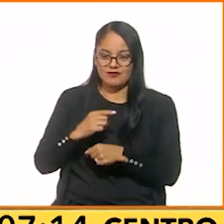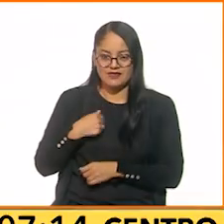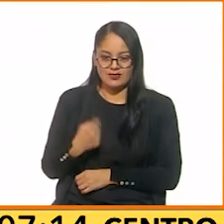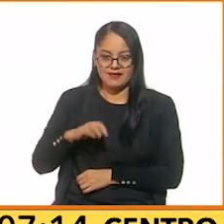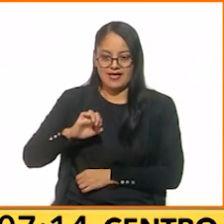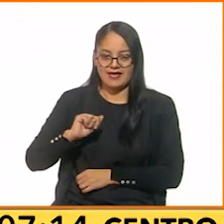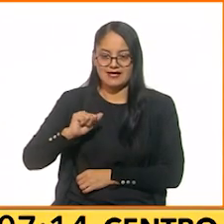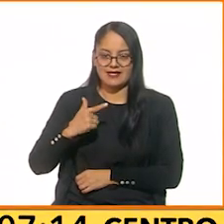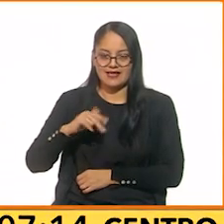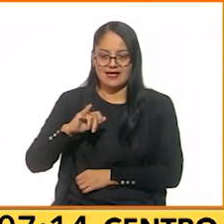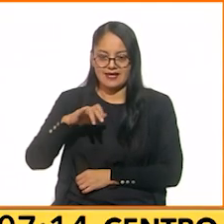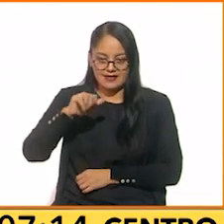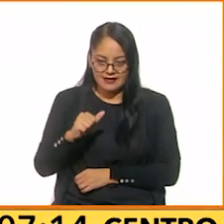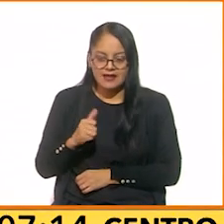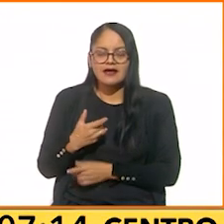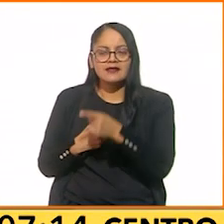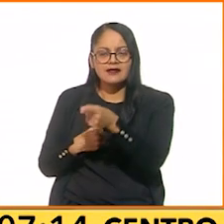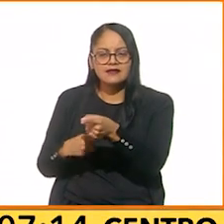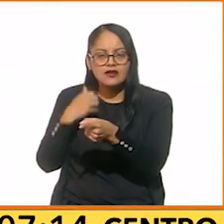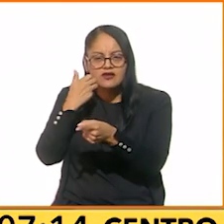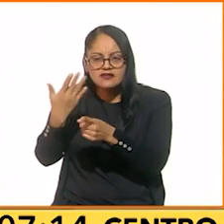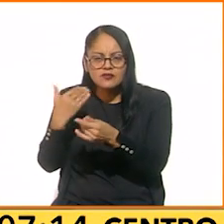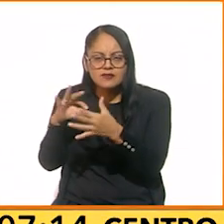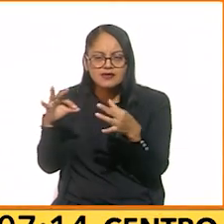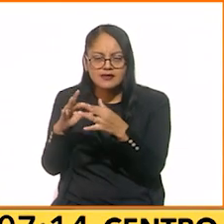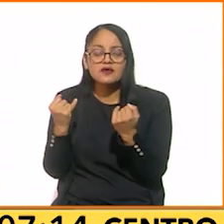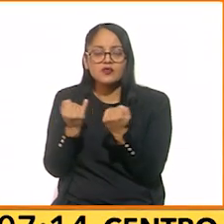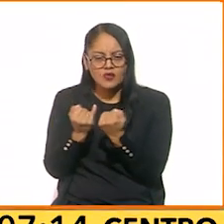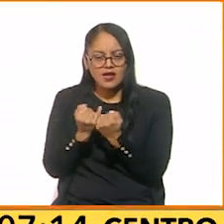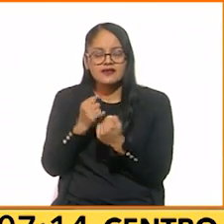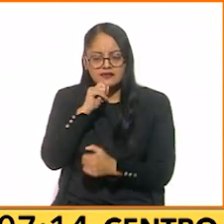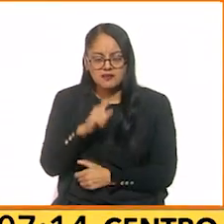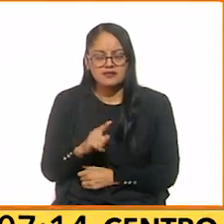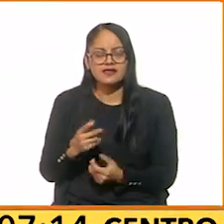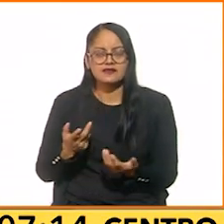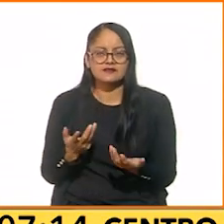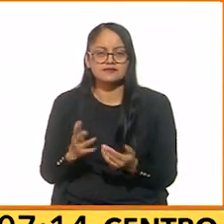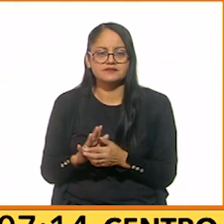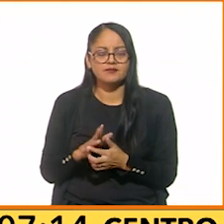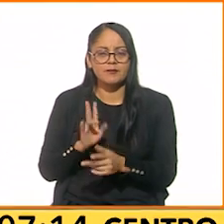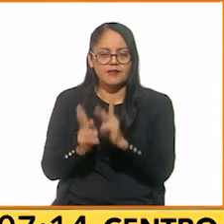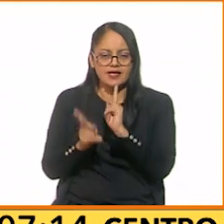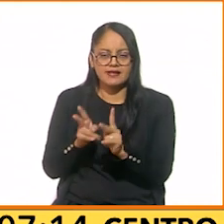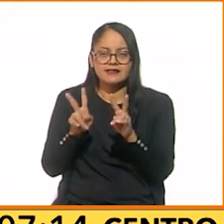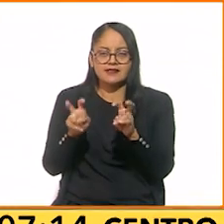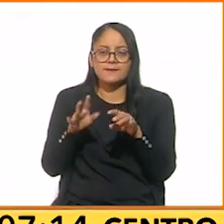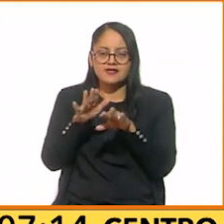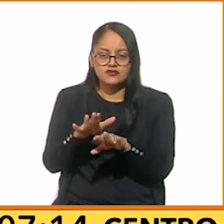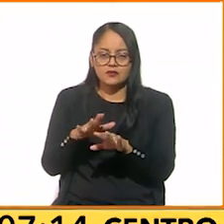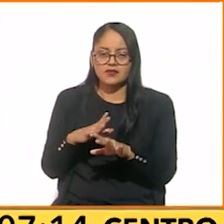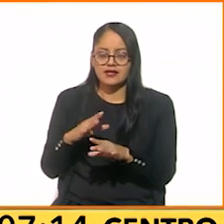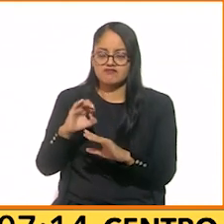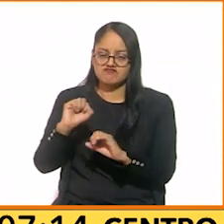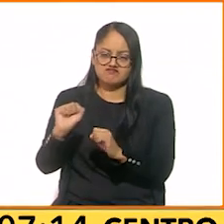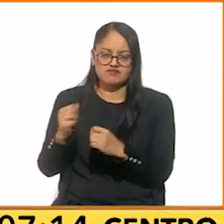Con esto, este panorama que tú nos das, pues también podríamos hablar de una especie de